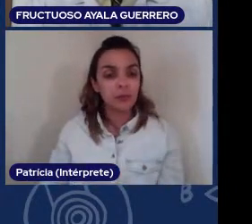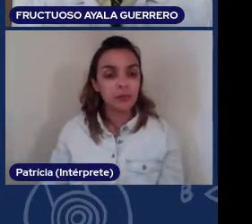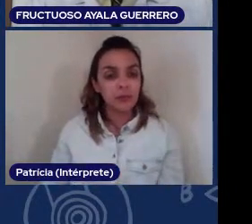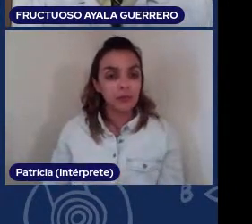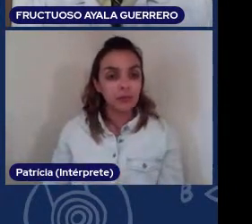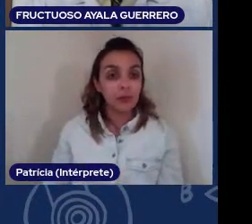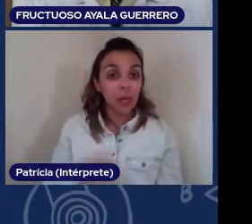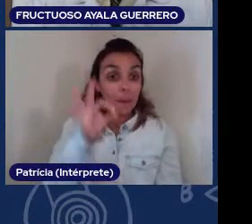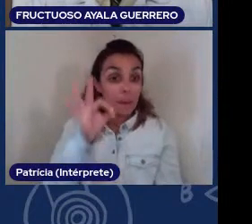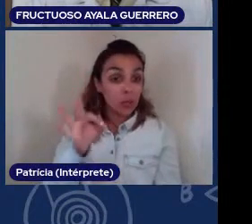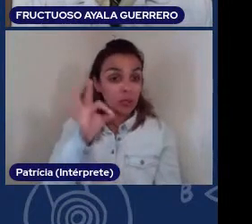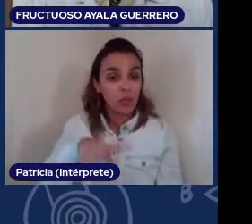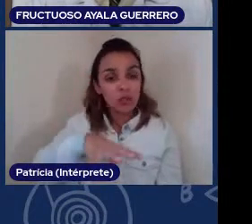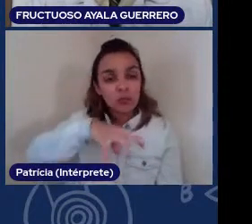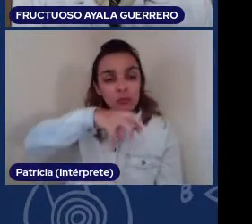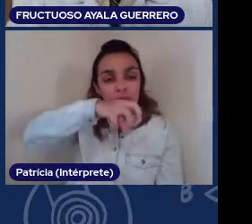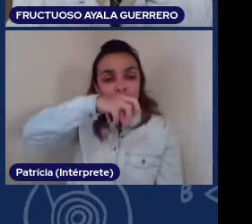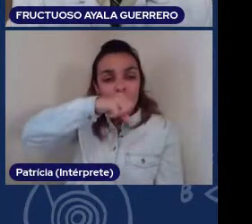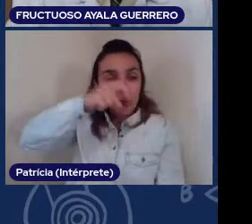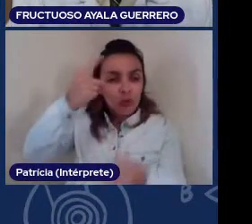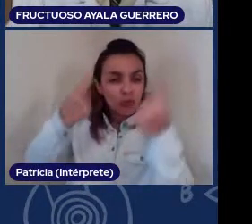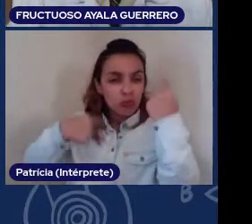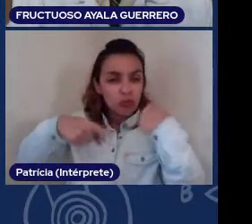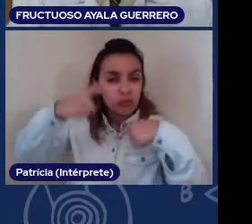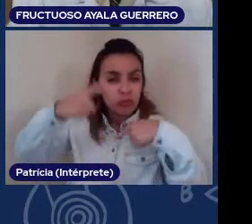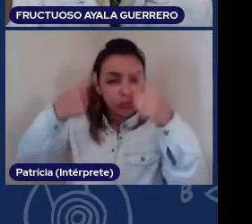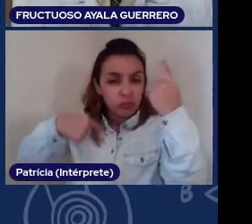de oxígeno circulante.